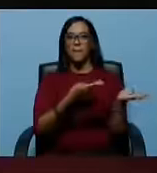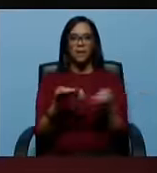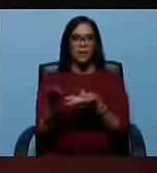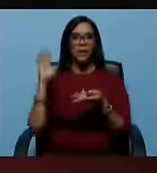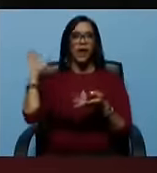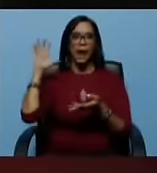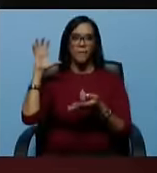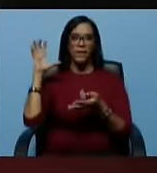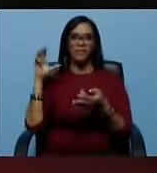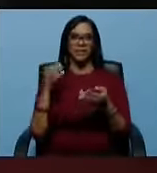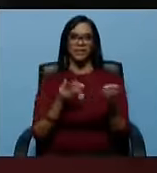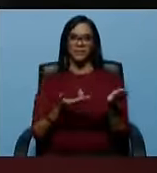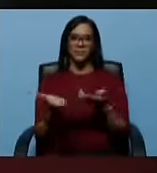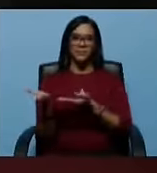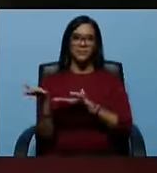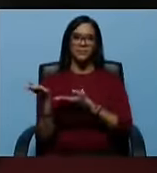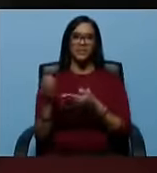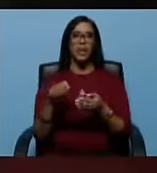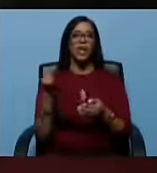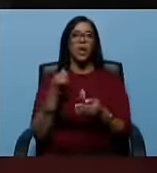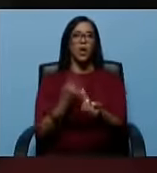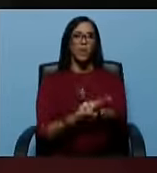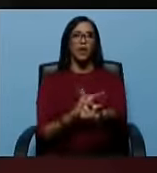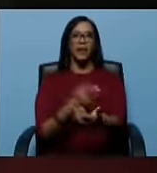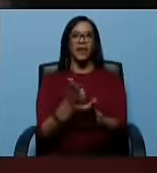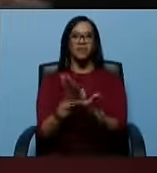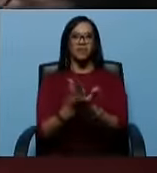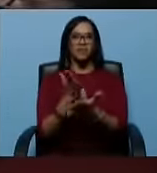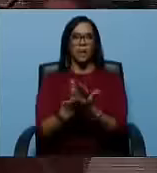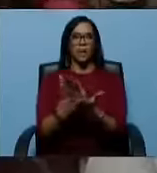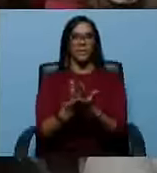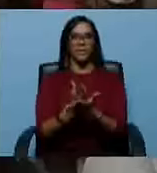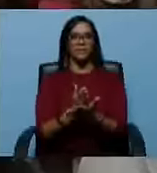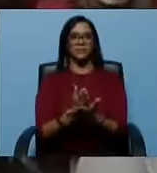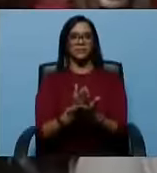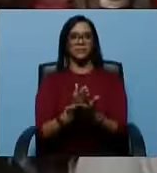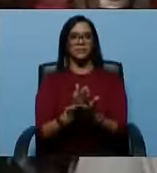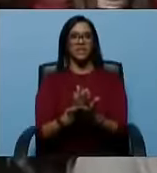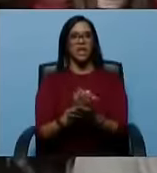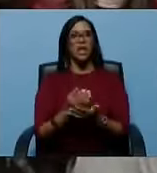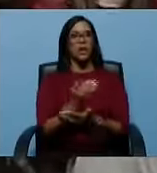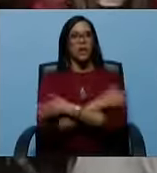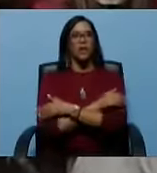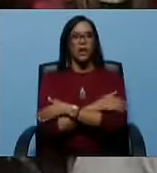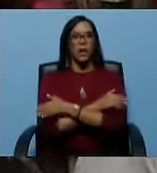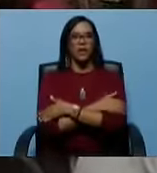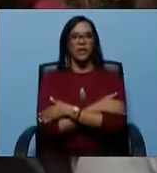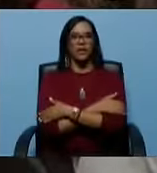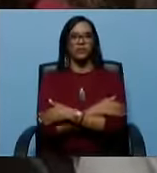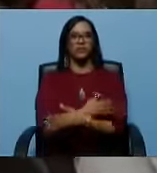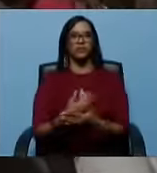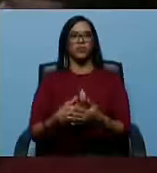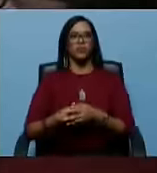grande. Como hermanos siempre, como hermanos, con el abrazo solidario.